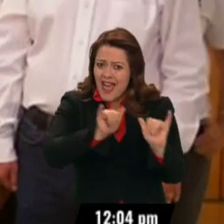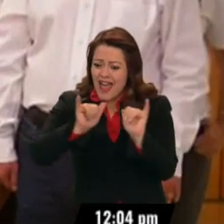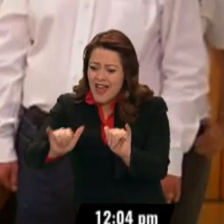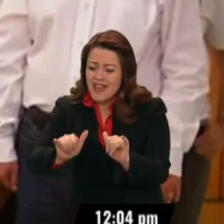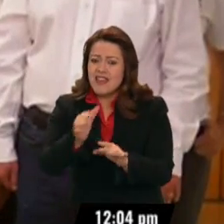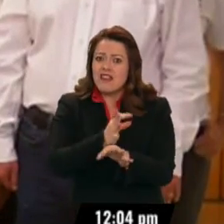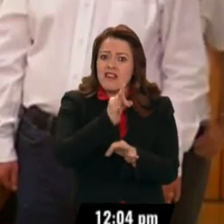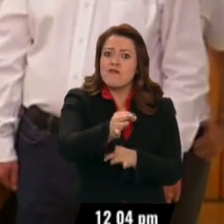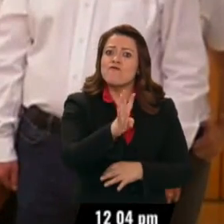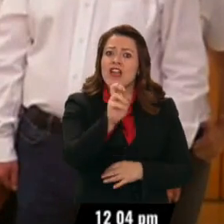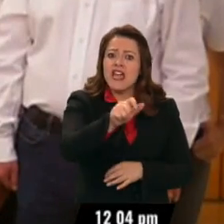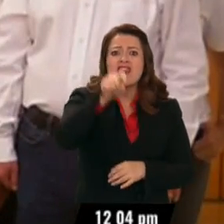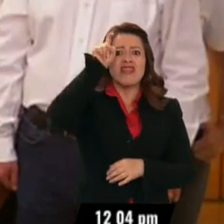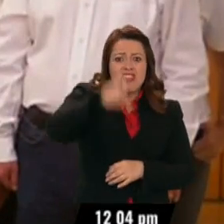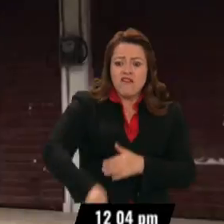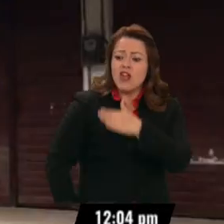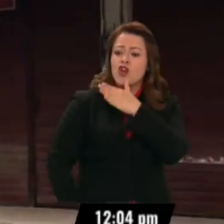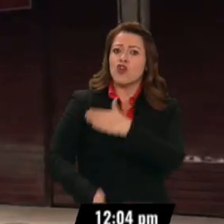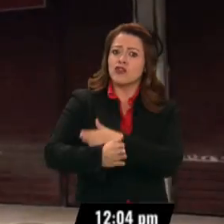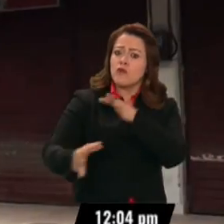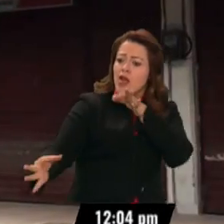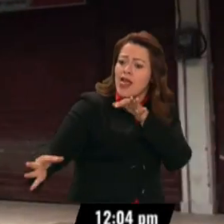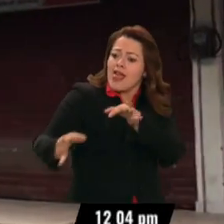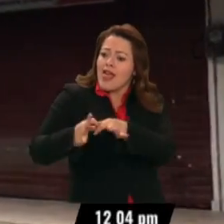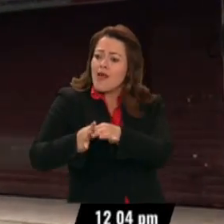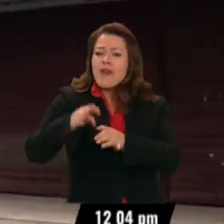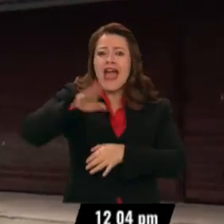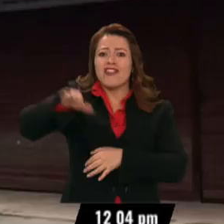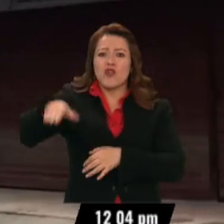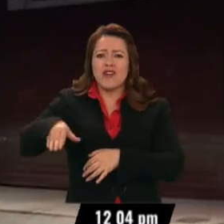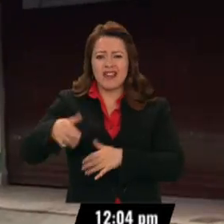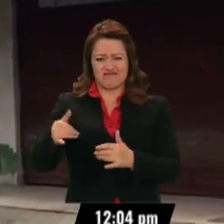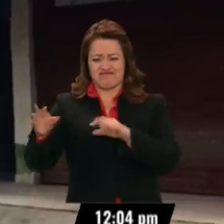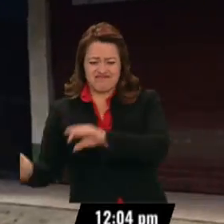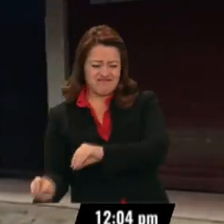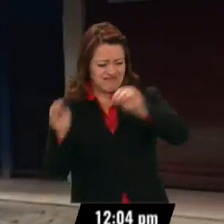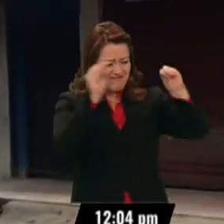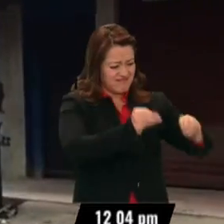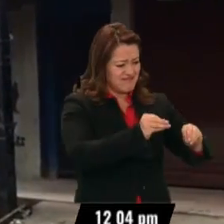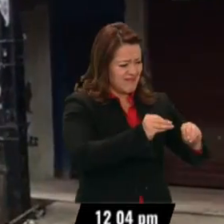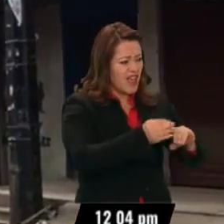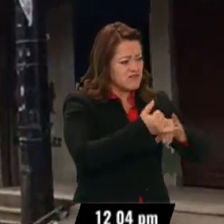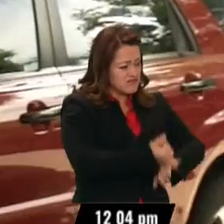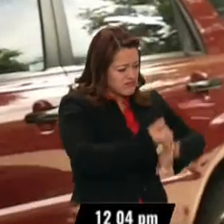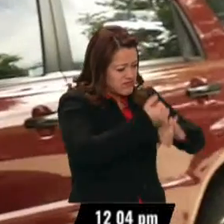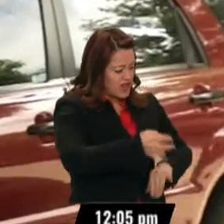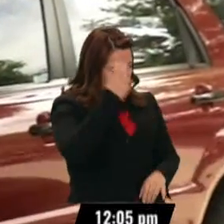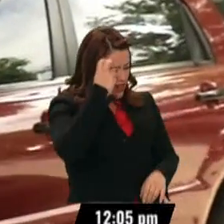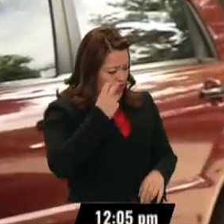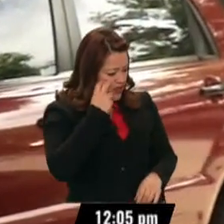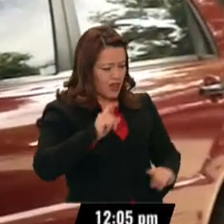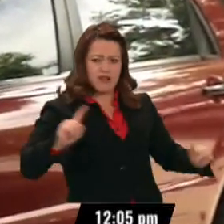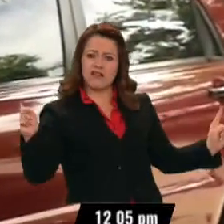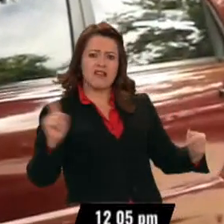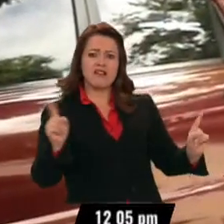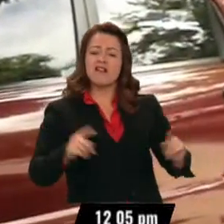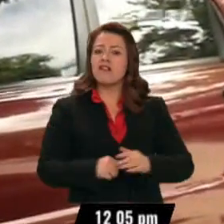ilegal y es irresponsable. La ciudadanía también se pronunció frente a la decisión. Muy